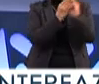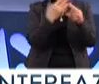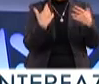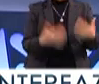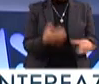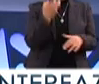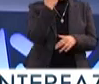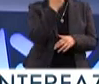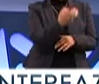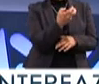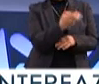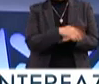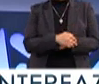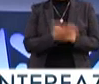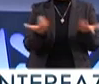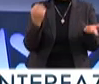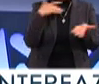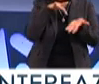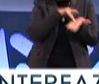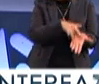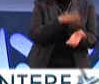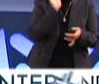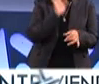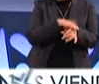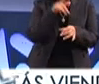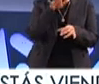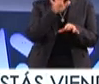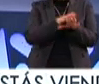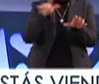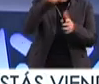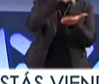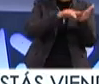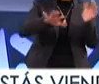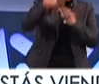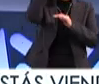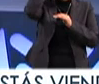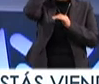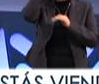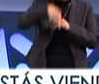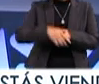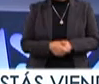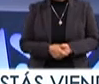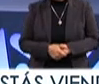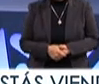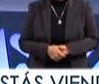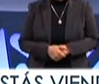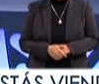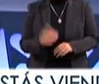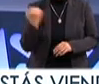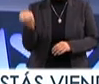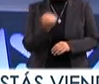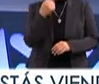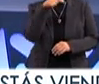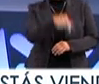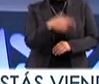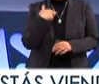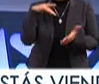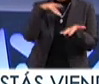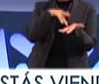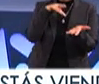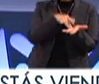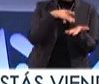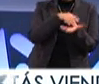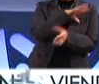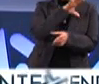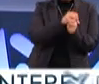Lo cual también, pues, abona mucho a tener más espacios culturales en nuestro país. Y por fortuna está recibiendo este apoyo